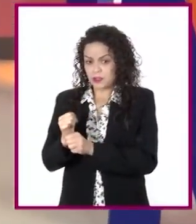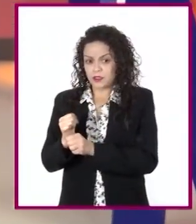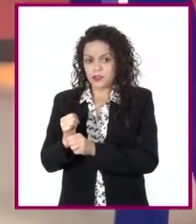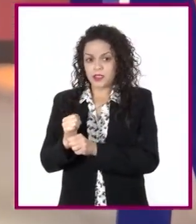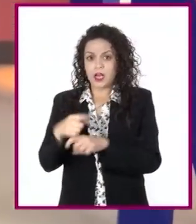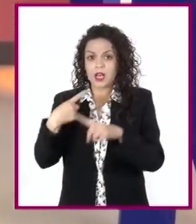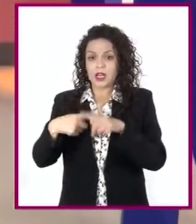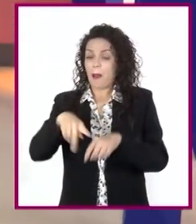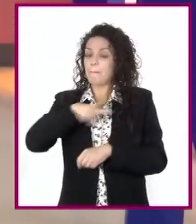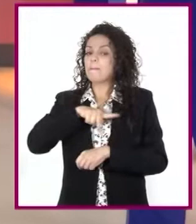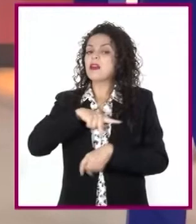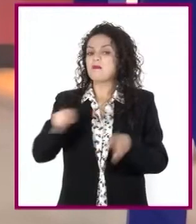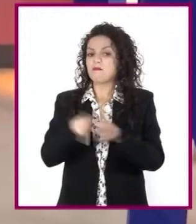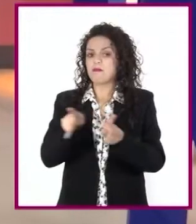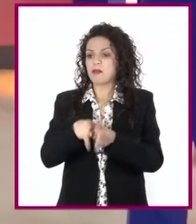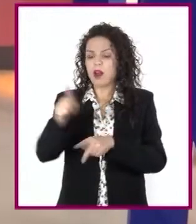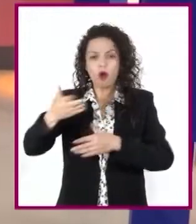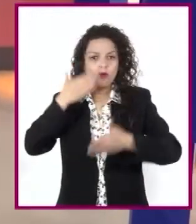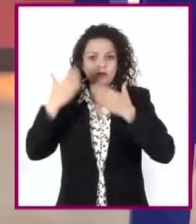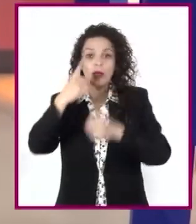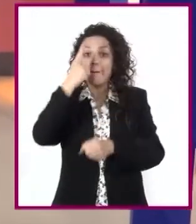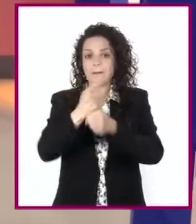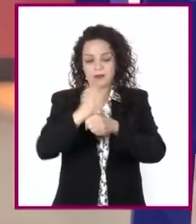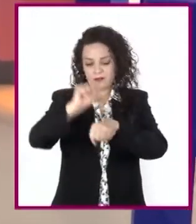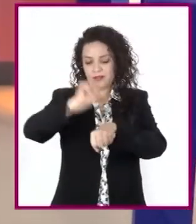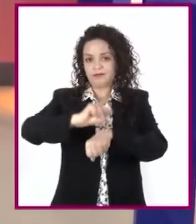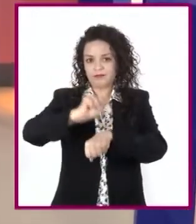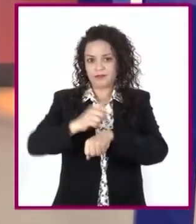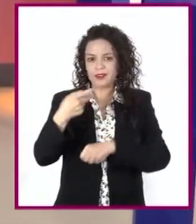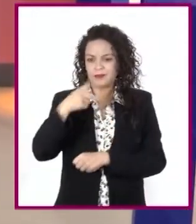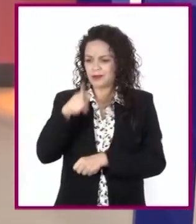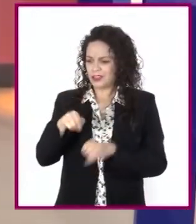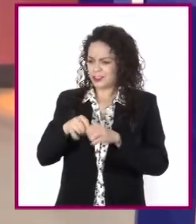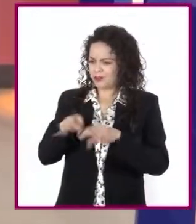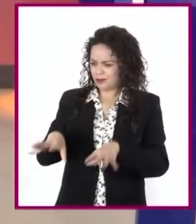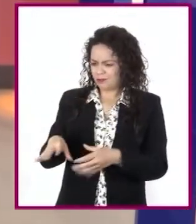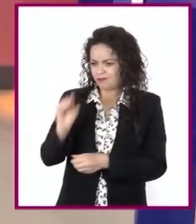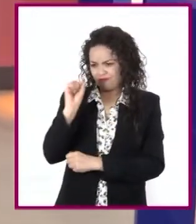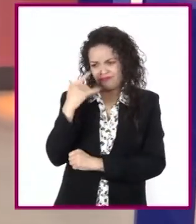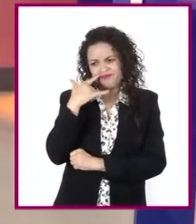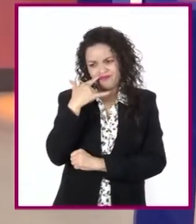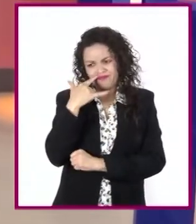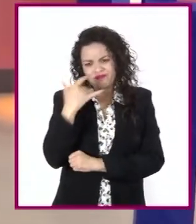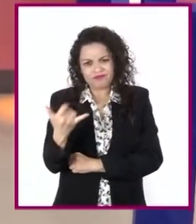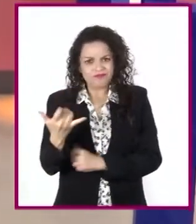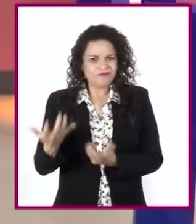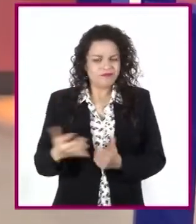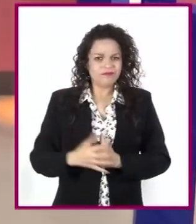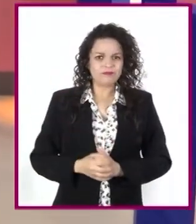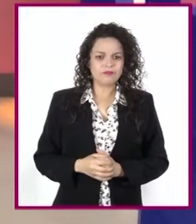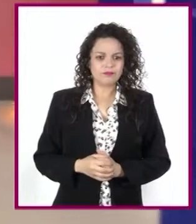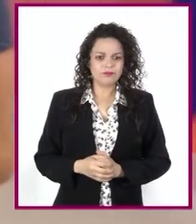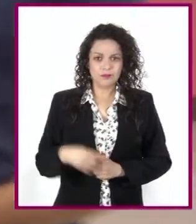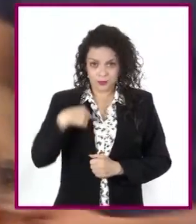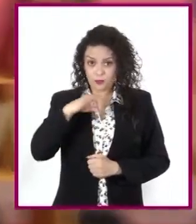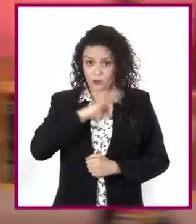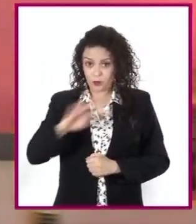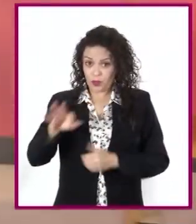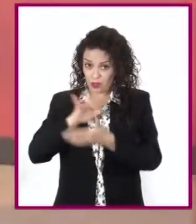mis primos que estudia primero de secundaria. Pero la información, suena raro por decirlo de alguna manera. ¿Se la puedo leer?